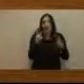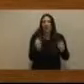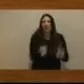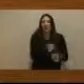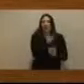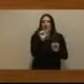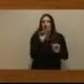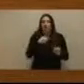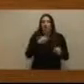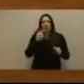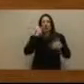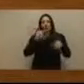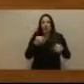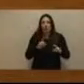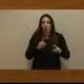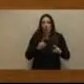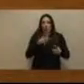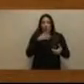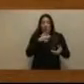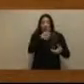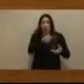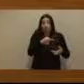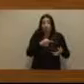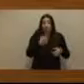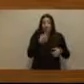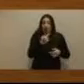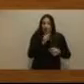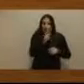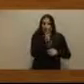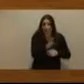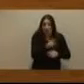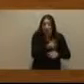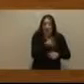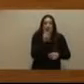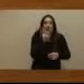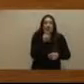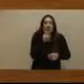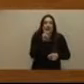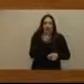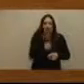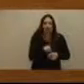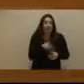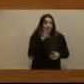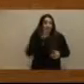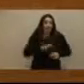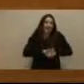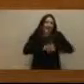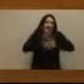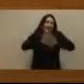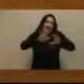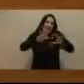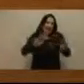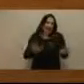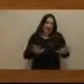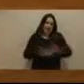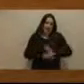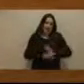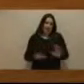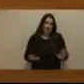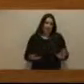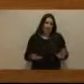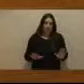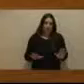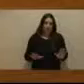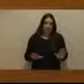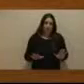simplemente, se lo voy a decir a las claras, eso es mentira. Y es una mentira deliberada, en la que, bueno,